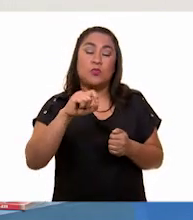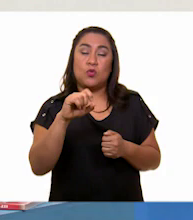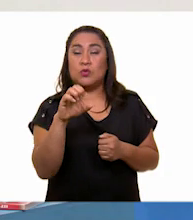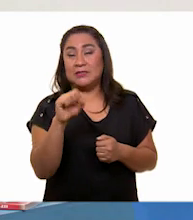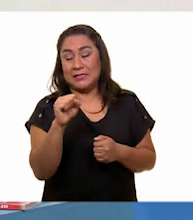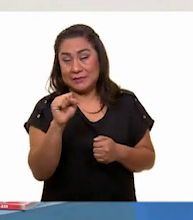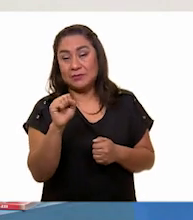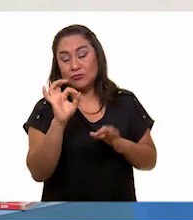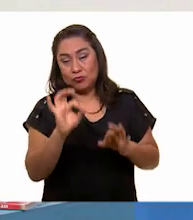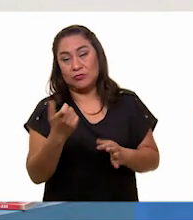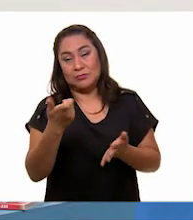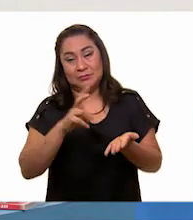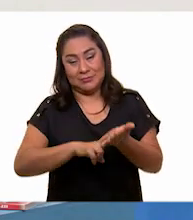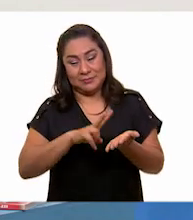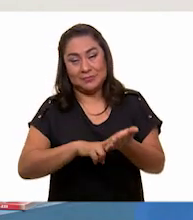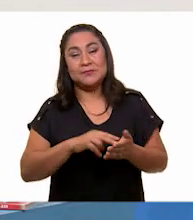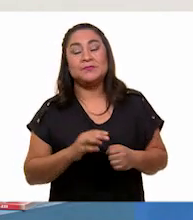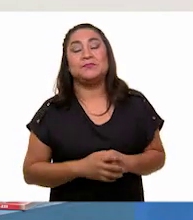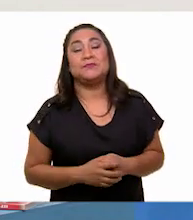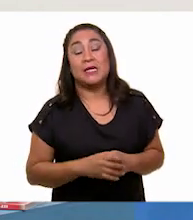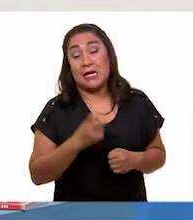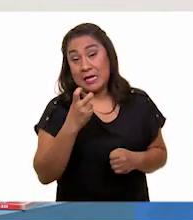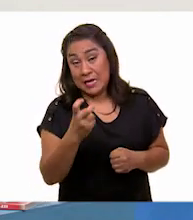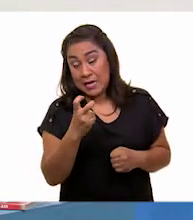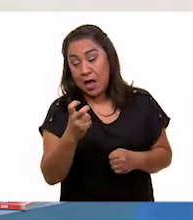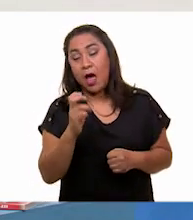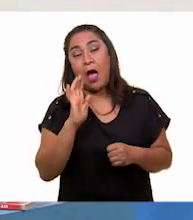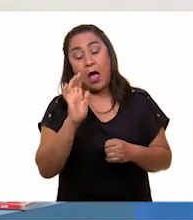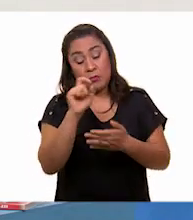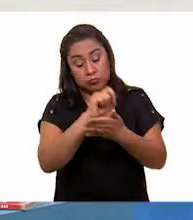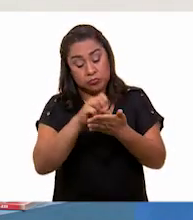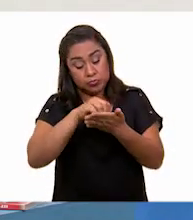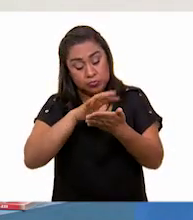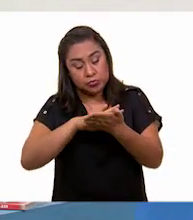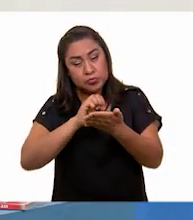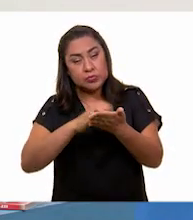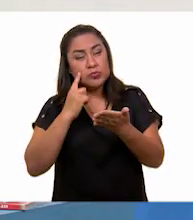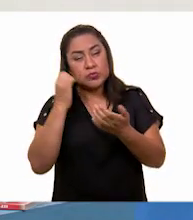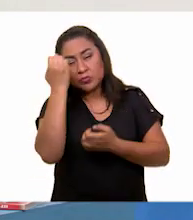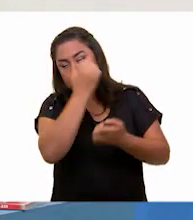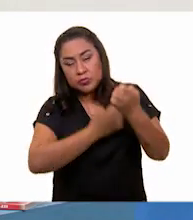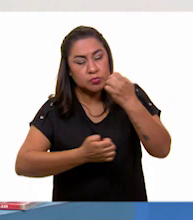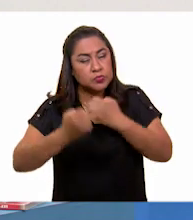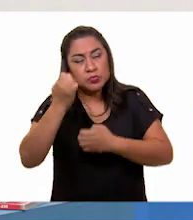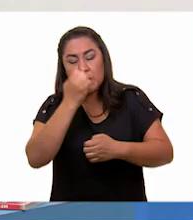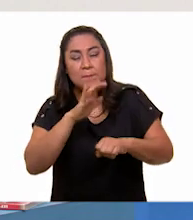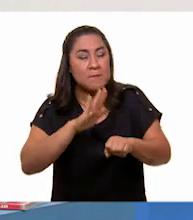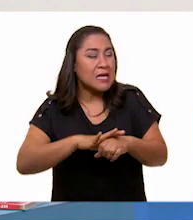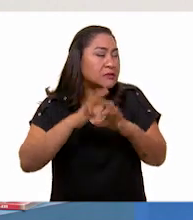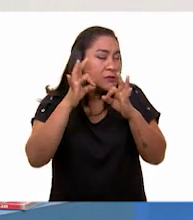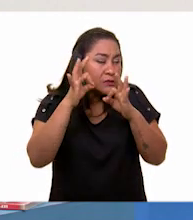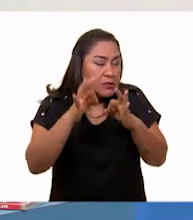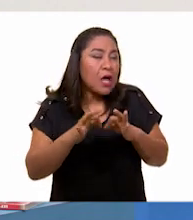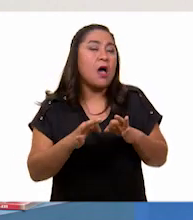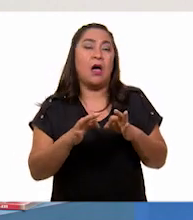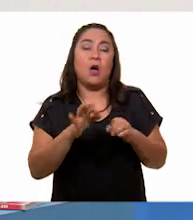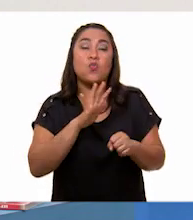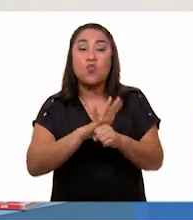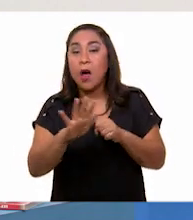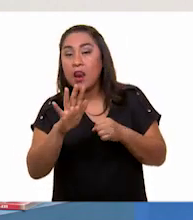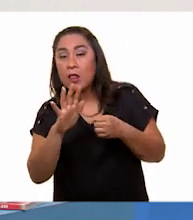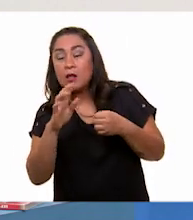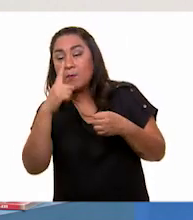26.60 que cuesta el paquete. Así que con esta información podemos analizar de manera más precisa cuál de estos